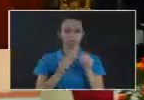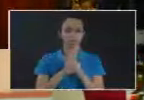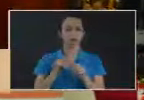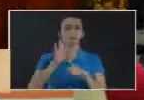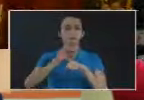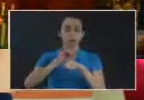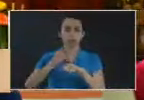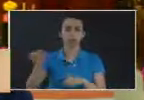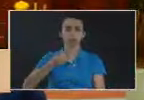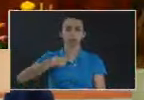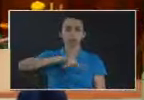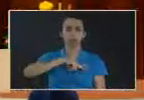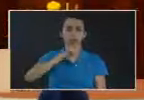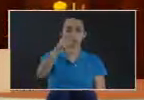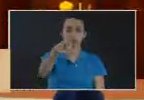Permítenos bendecirte.